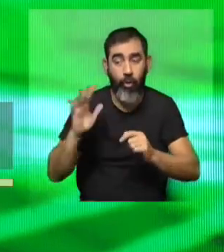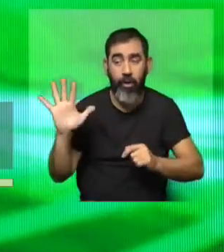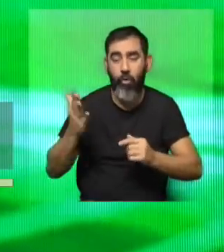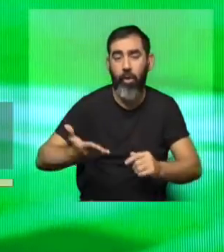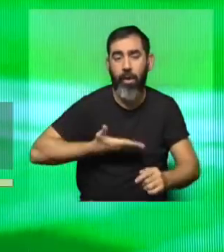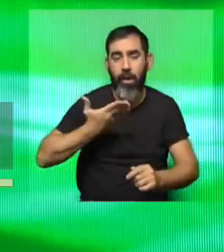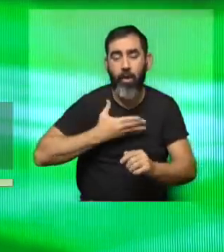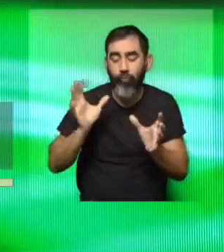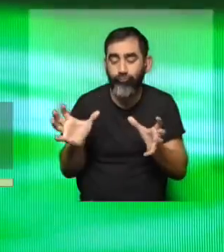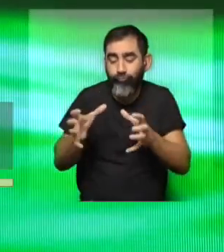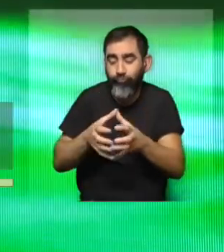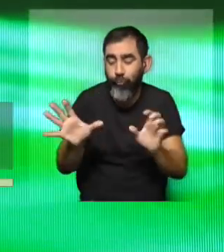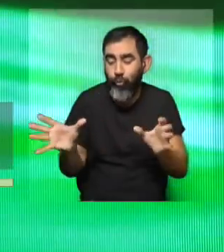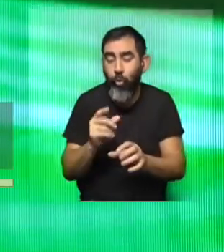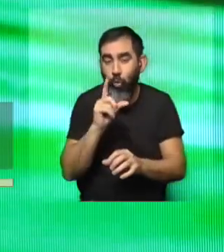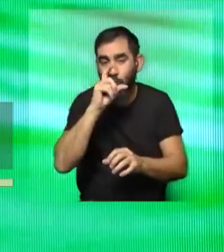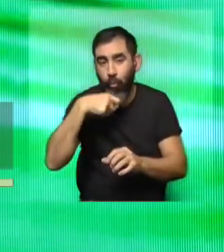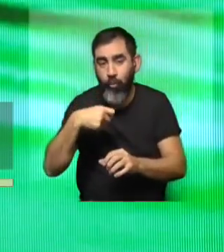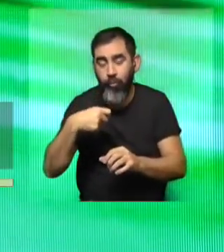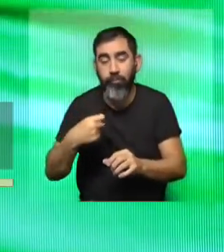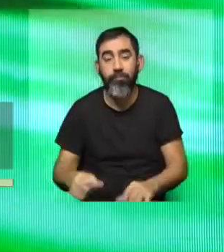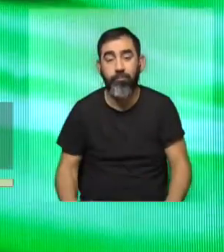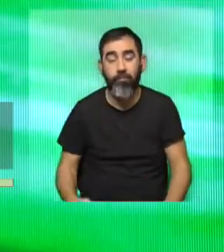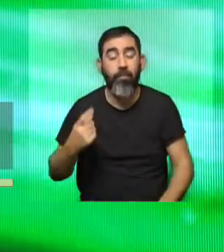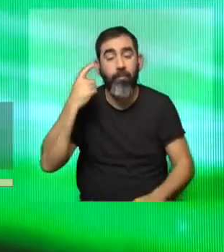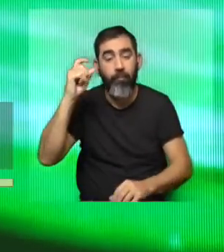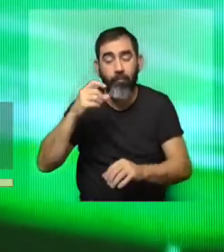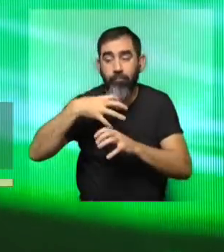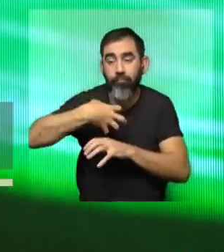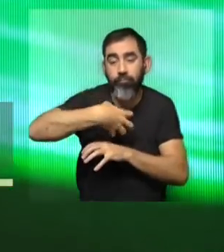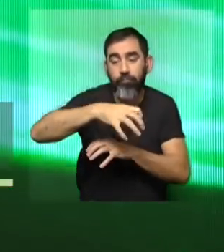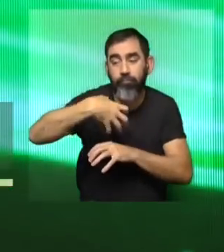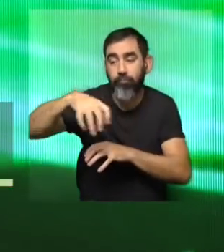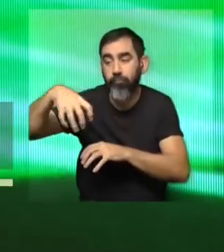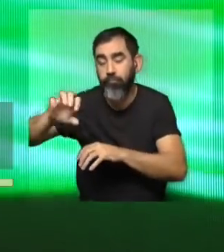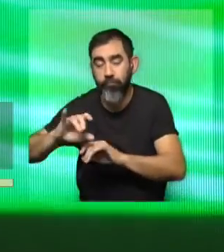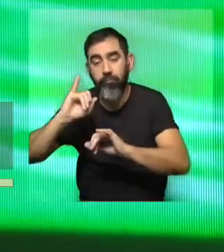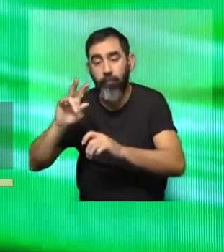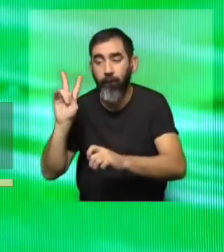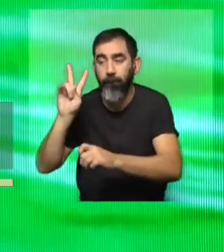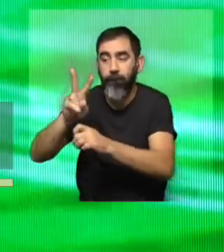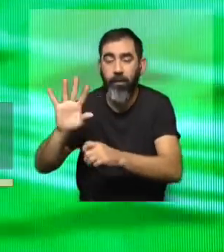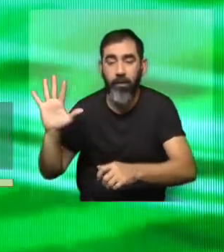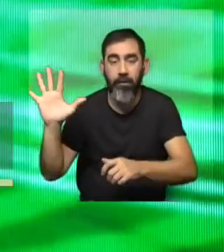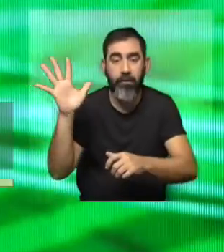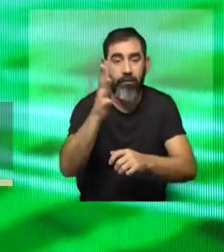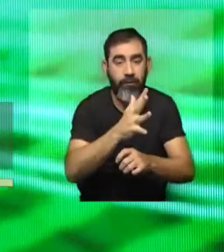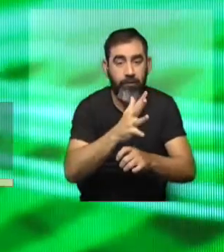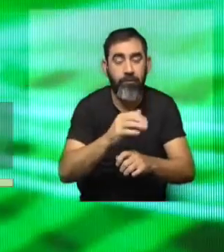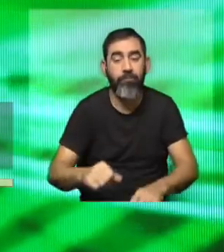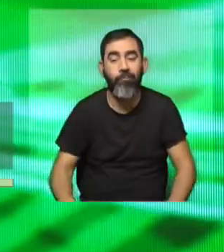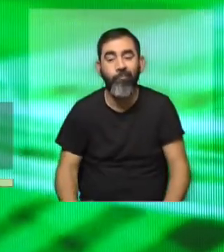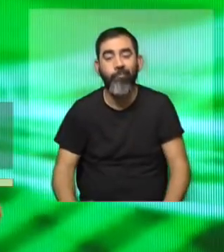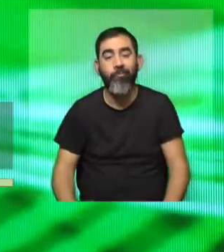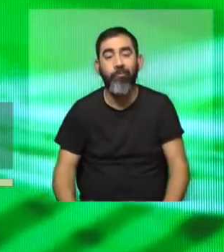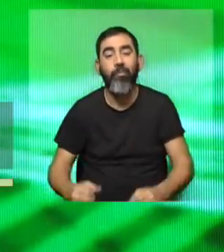nos quejamos que estaba todo centralizado y que el interior no llegaba nada La idea es salir este mucho más al interior recorrerlo y